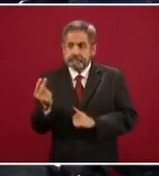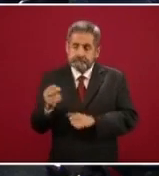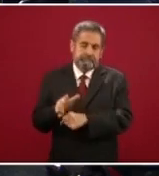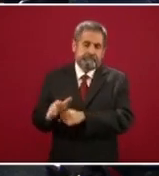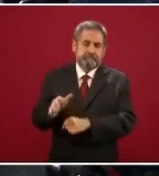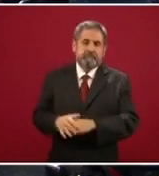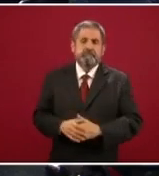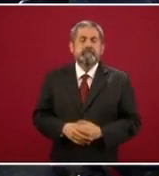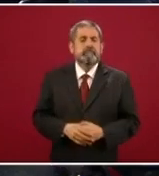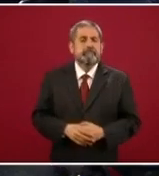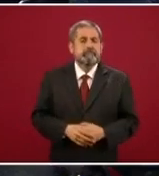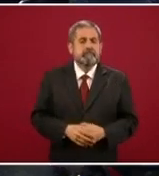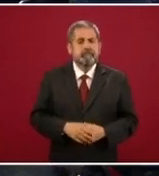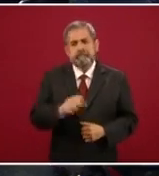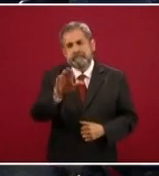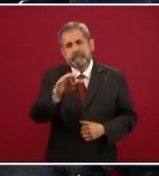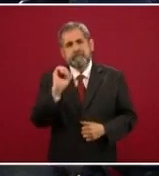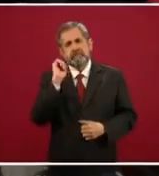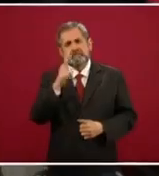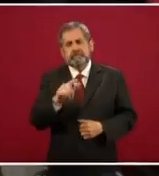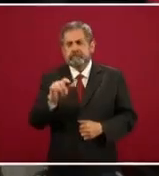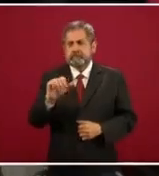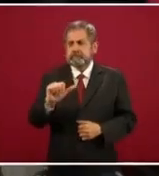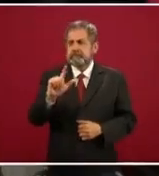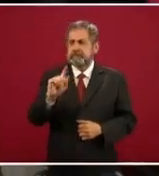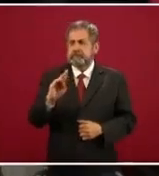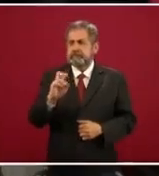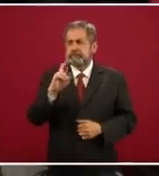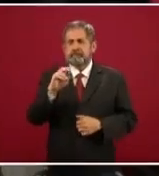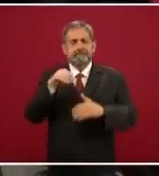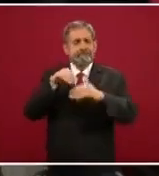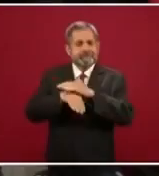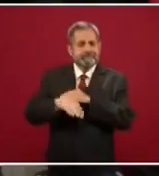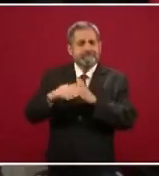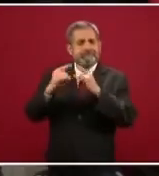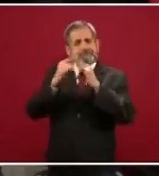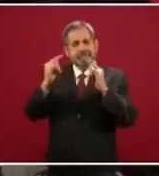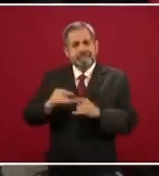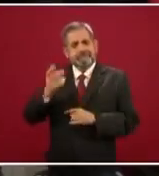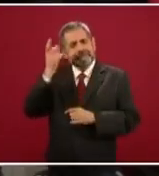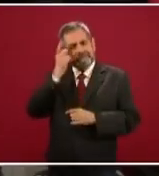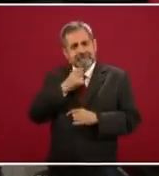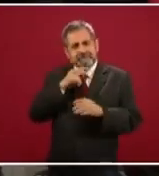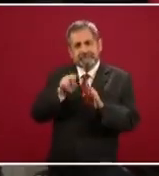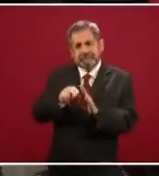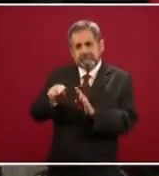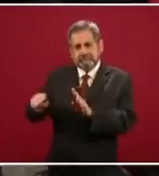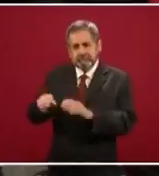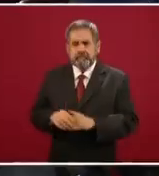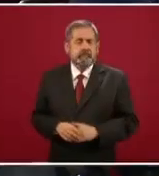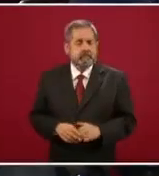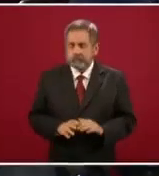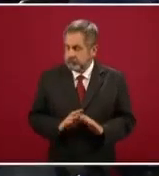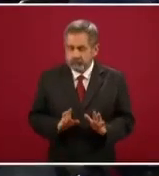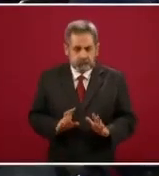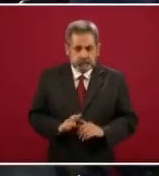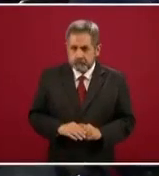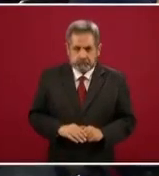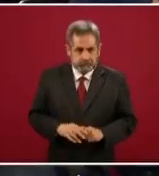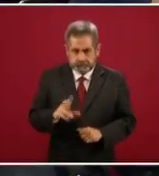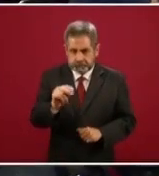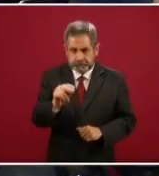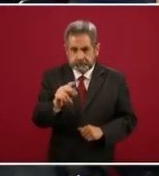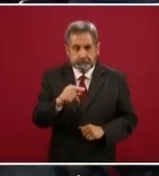tenemos. ¿Contará con albergue, por ejemplo? ¿Perdone? ¿Contará con algún albergue, algún espacio para los familiares? No, donde tenemos